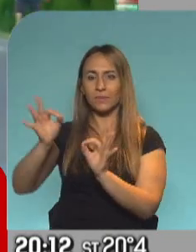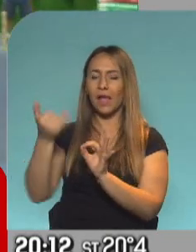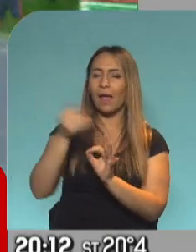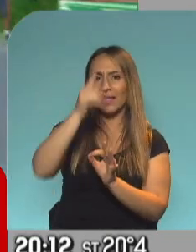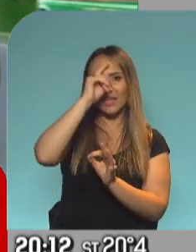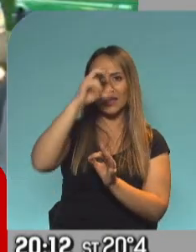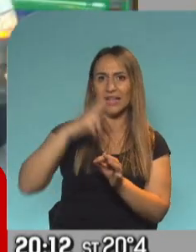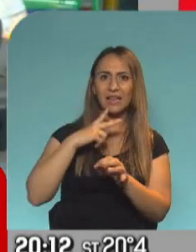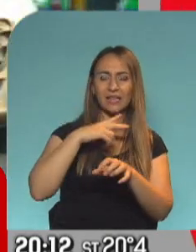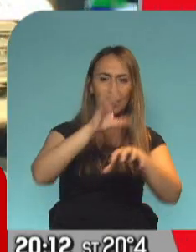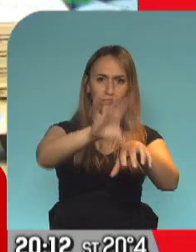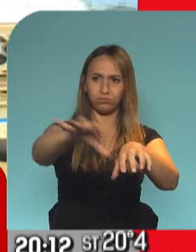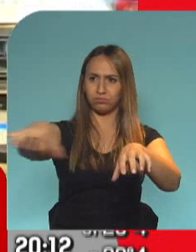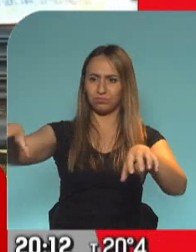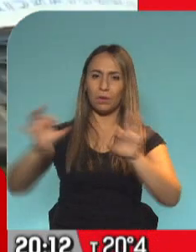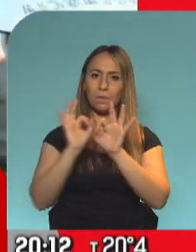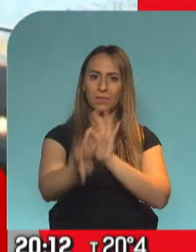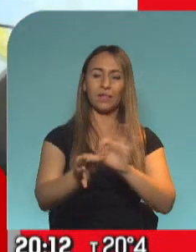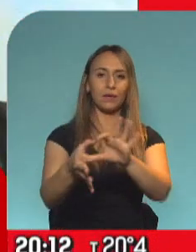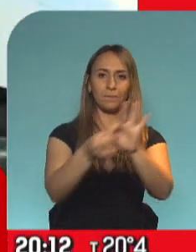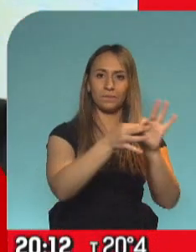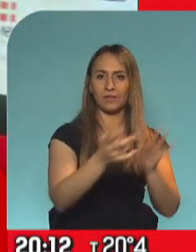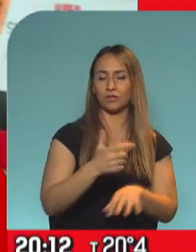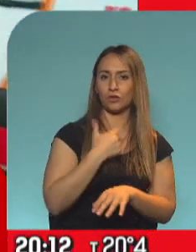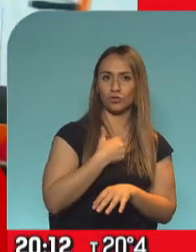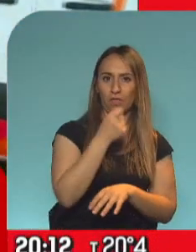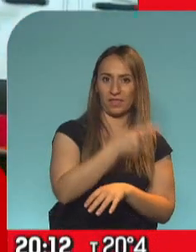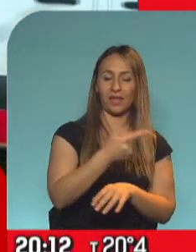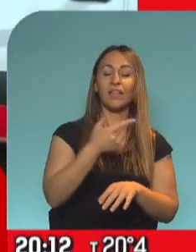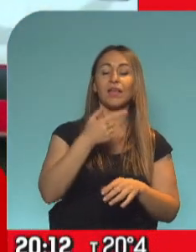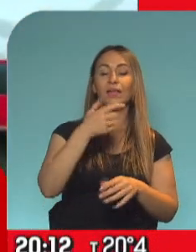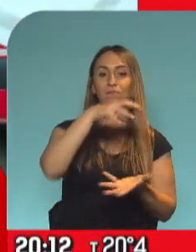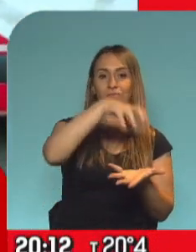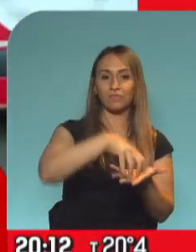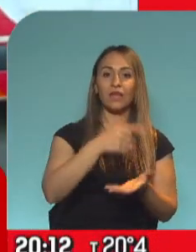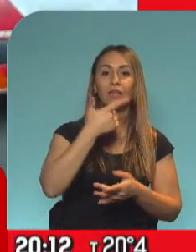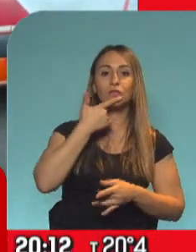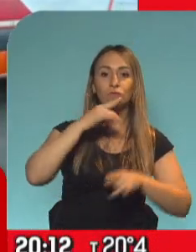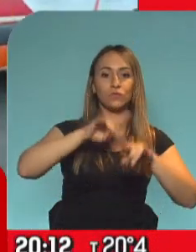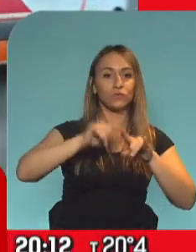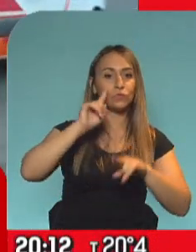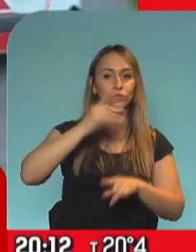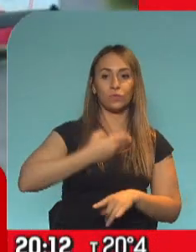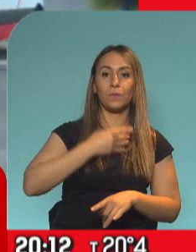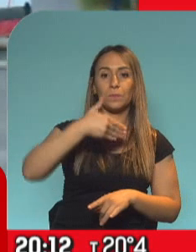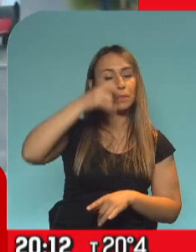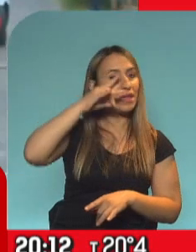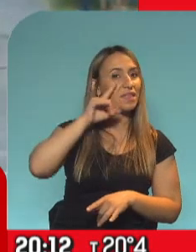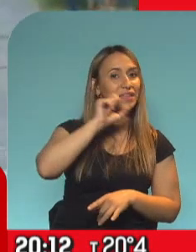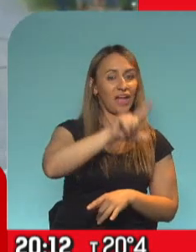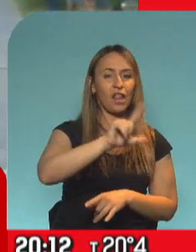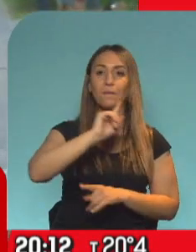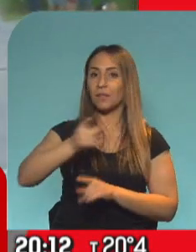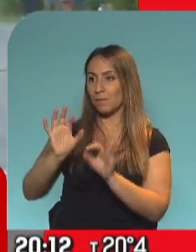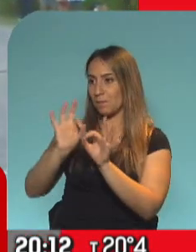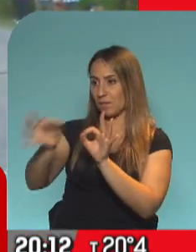propietaria en las zonas claras pero más allá de eso también es en escobar esta calle alfredo cahe está muy cerca que es de